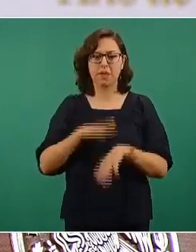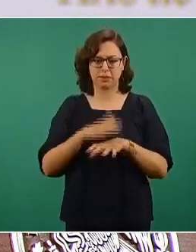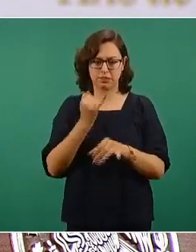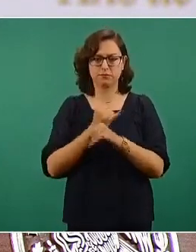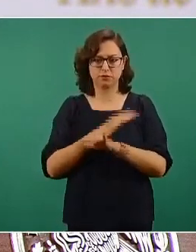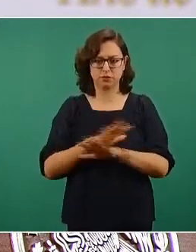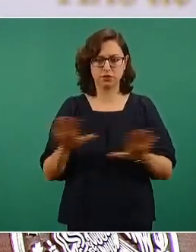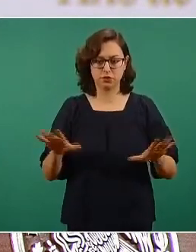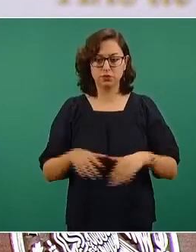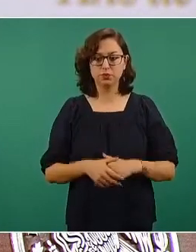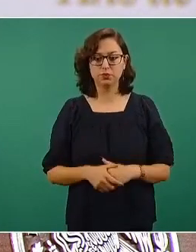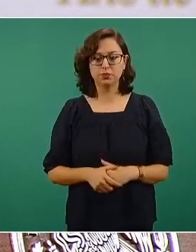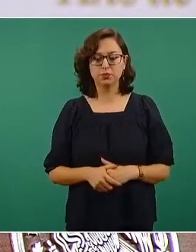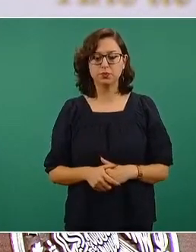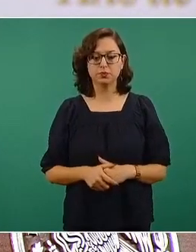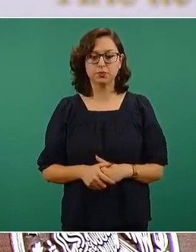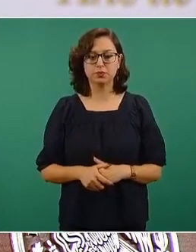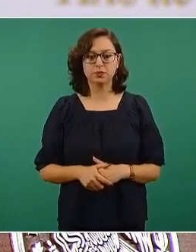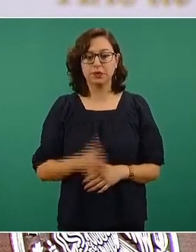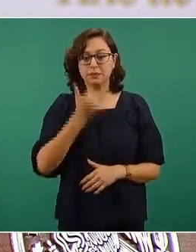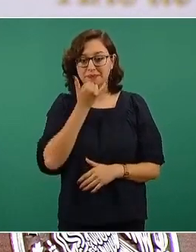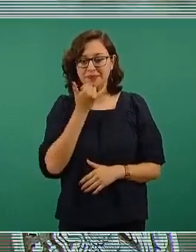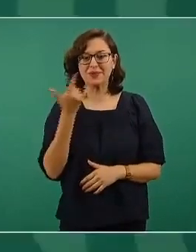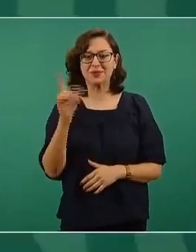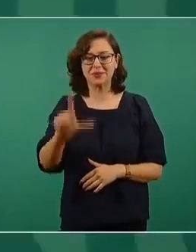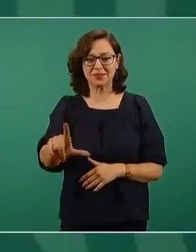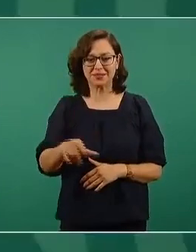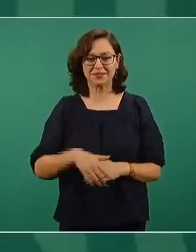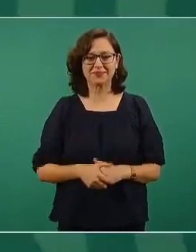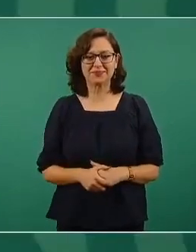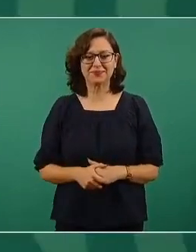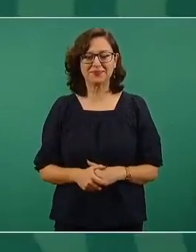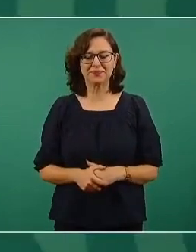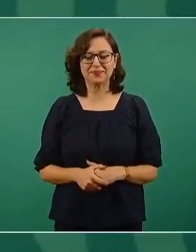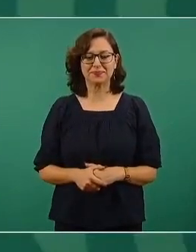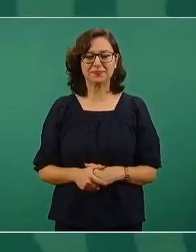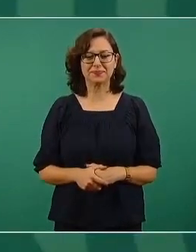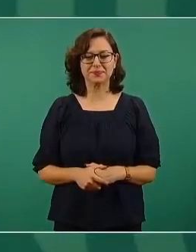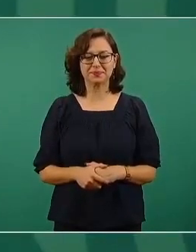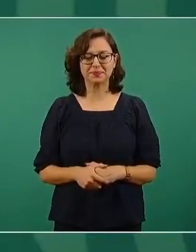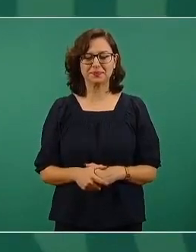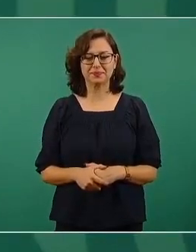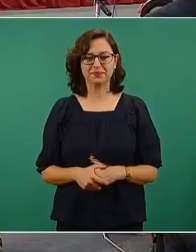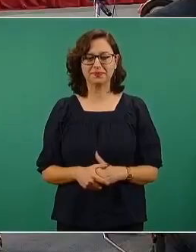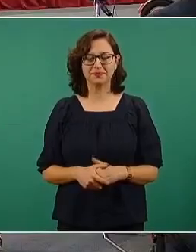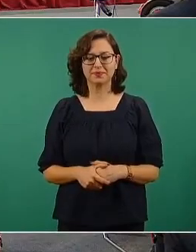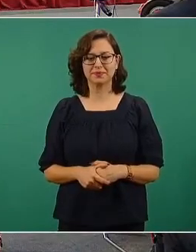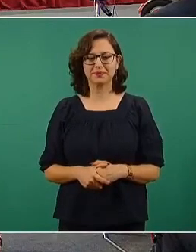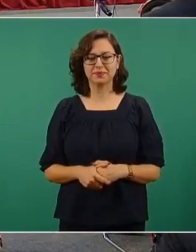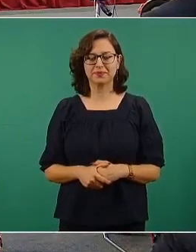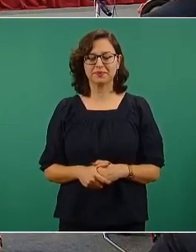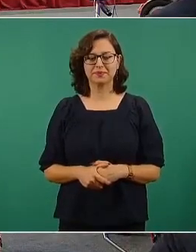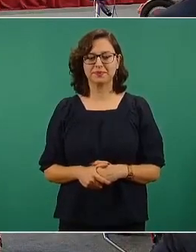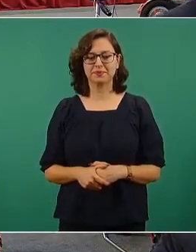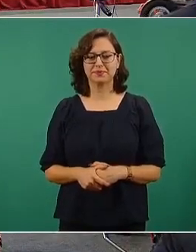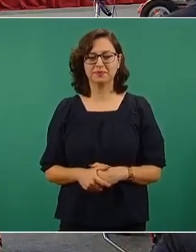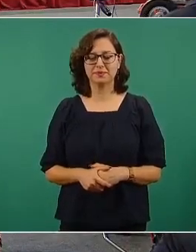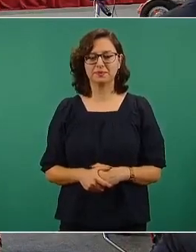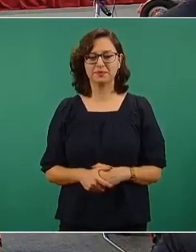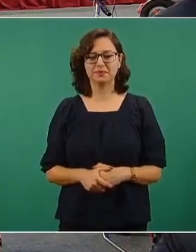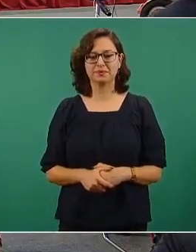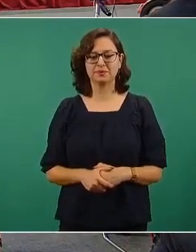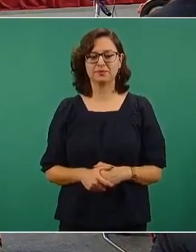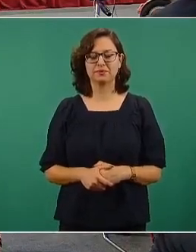bien. Lunes. Ah, el lunes. Presidente, usted no, bueno, preguntarle en